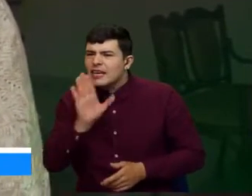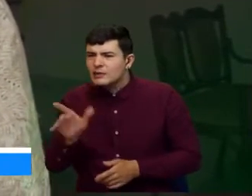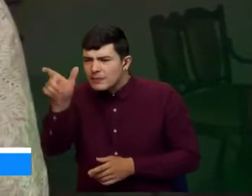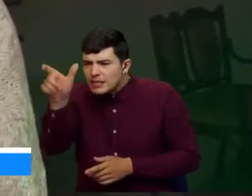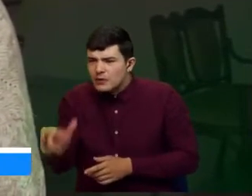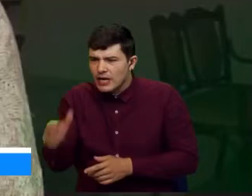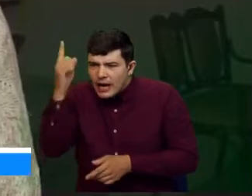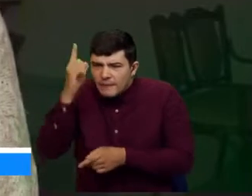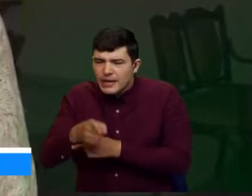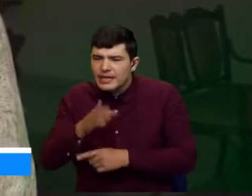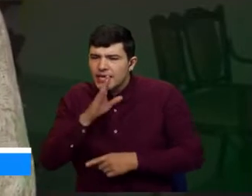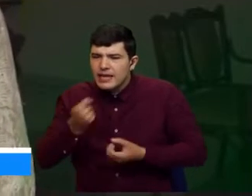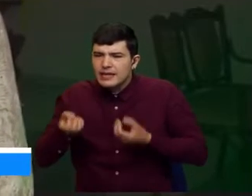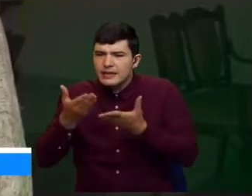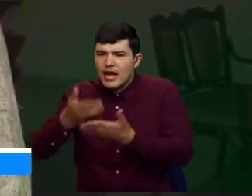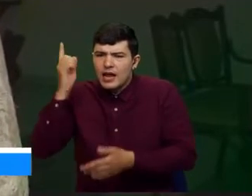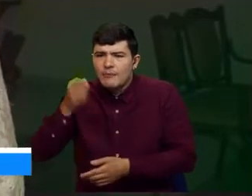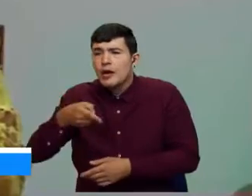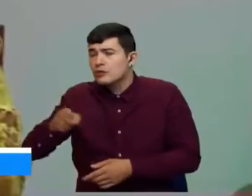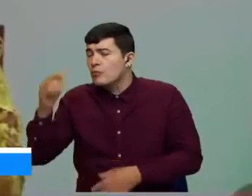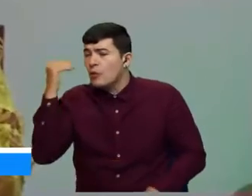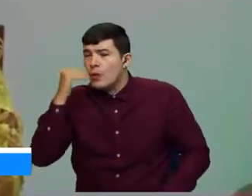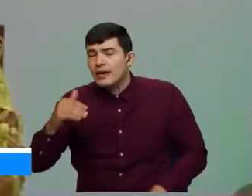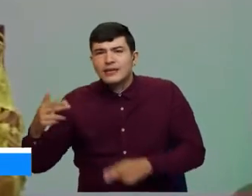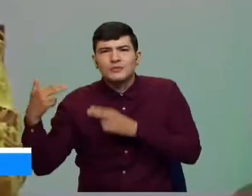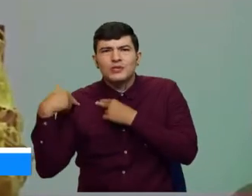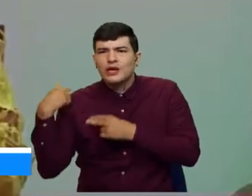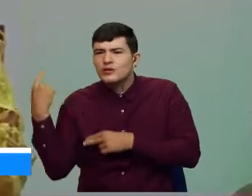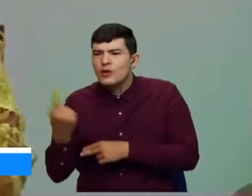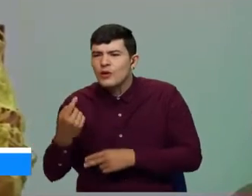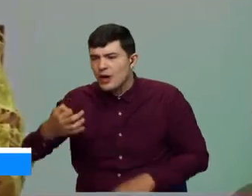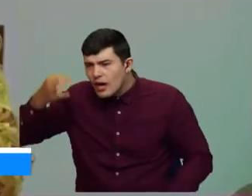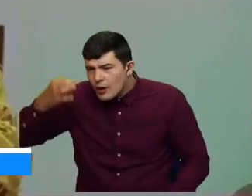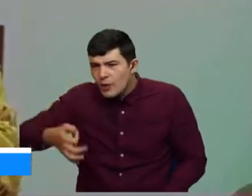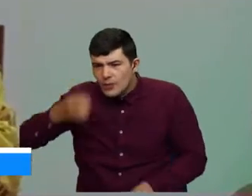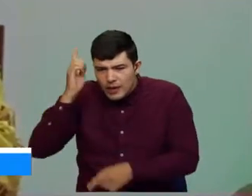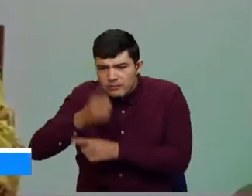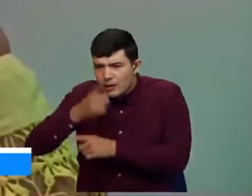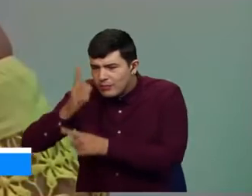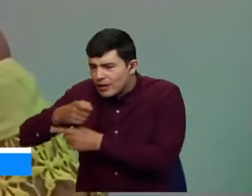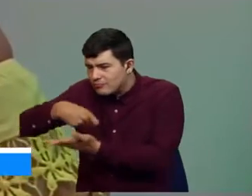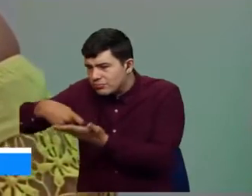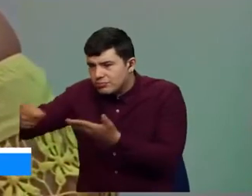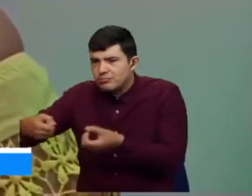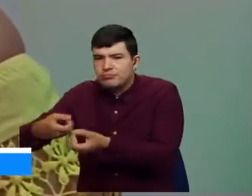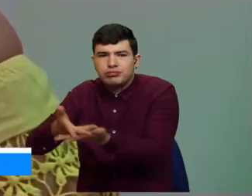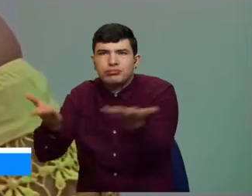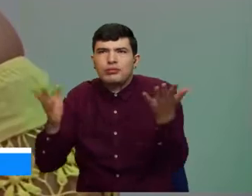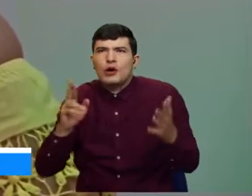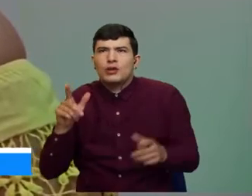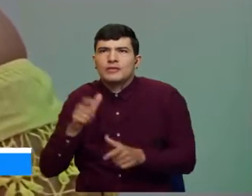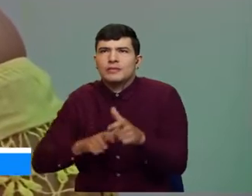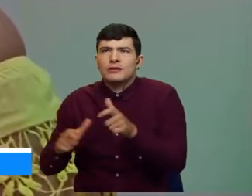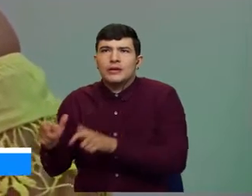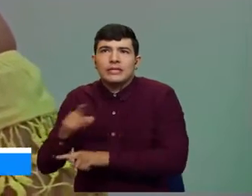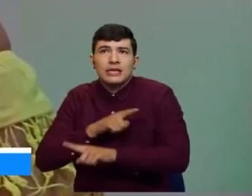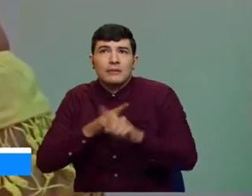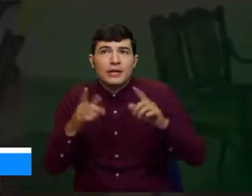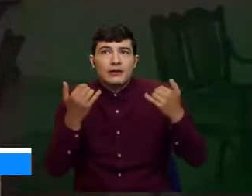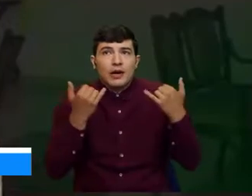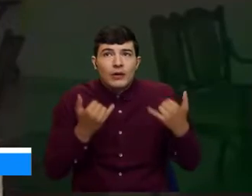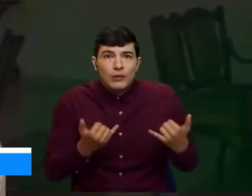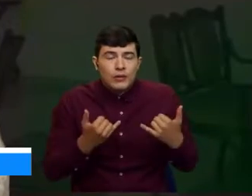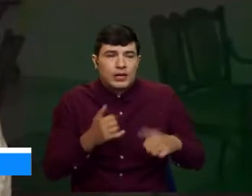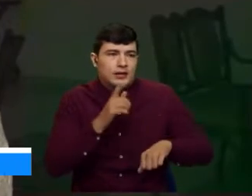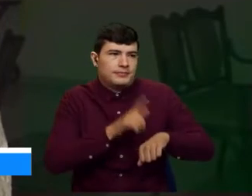estaba mandando, quién daba las órdenes. Ella se dedicaba a cumplir las órdenes y a firmar las órdenes que les daban los demás. Ahora pues viene